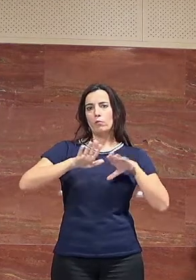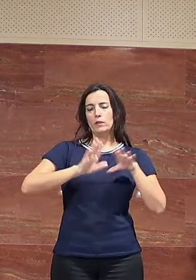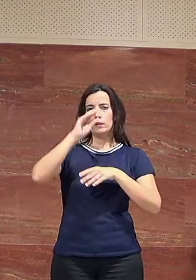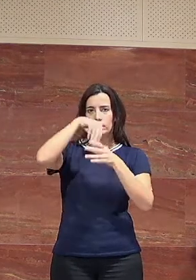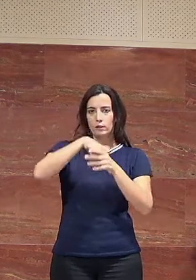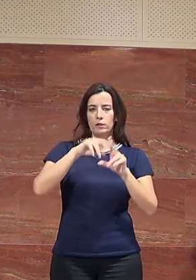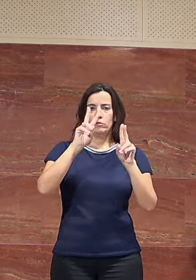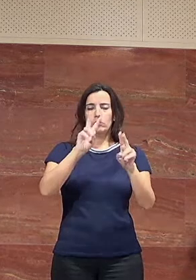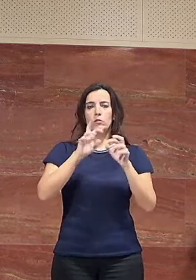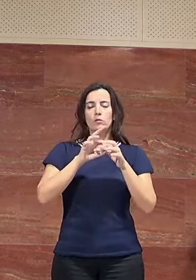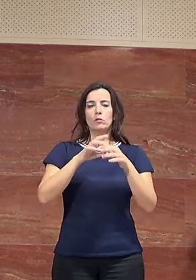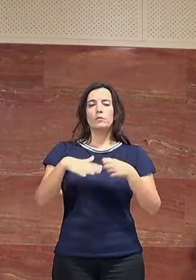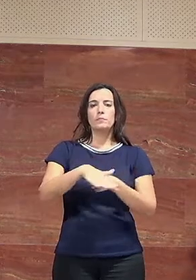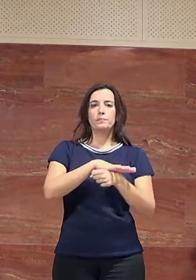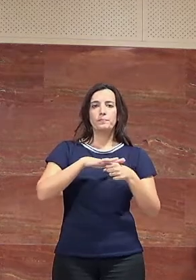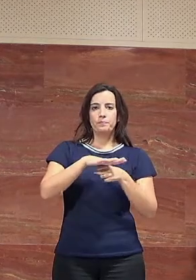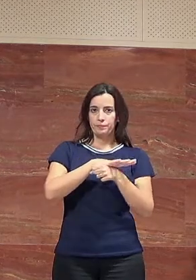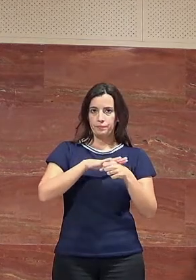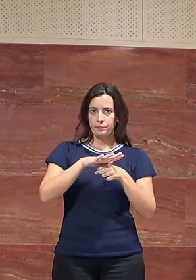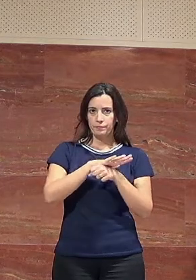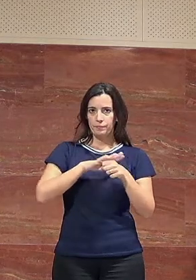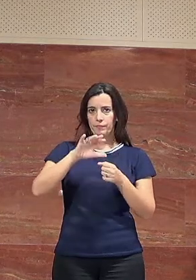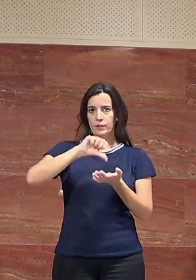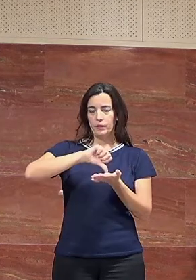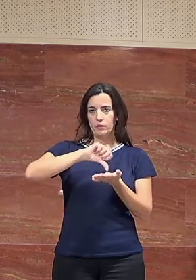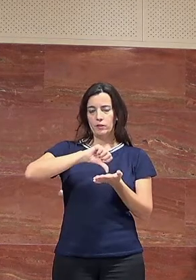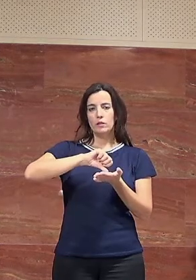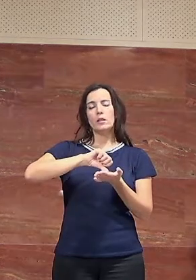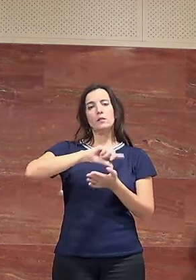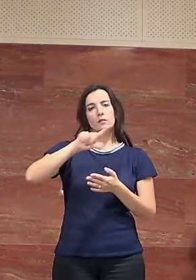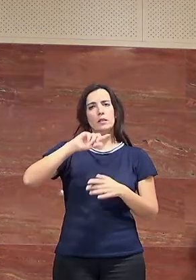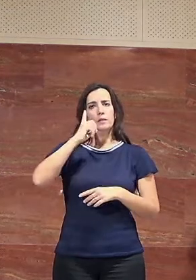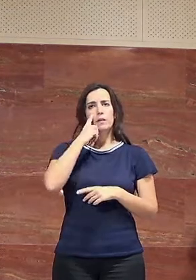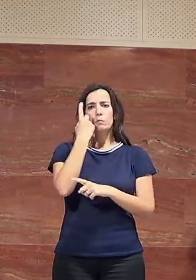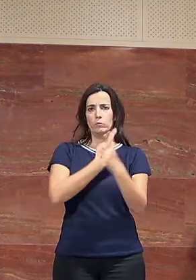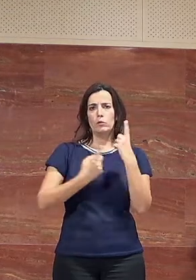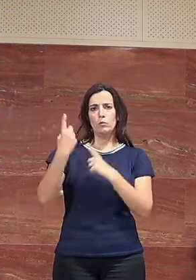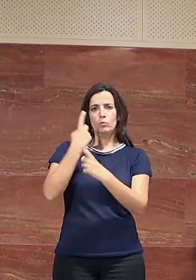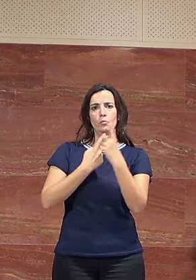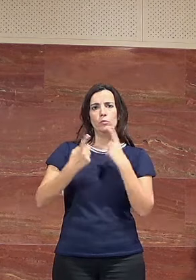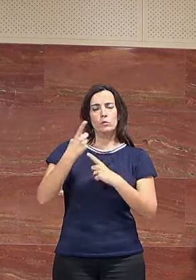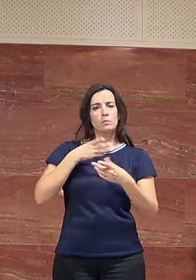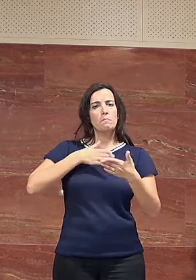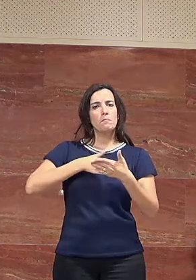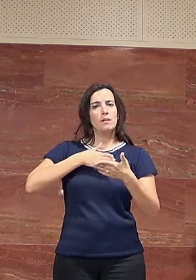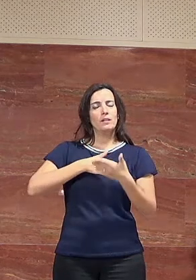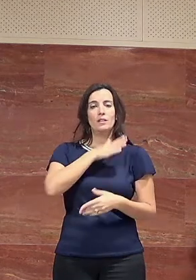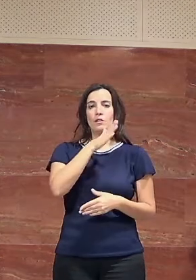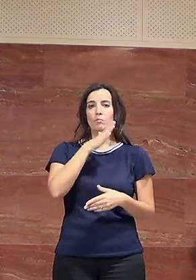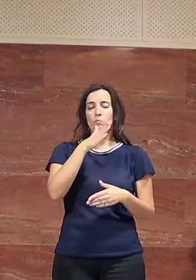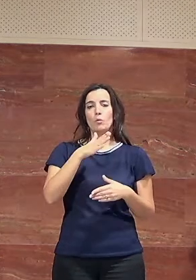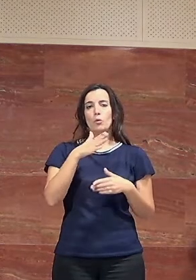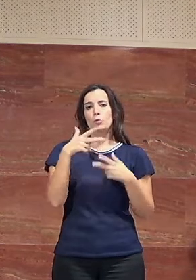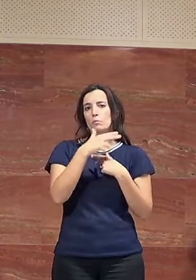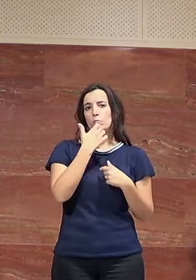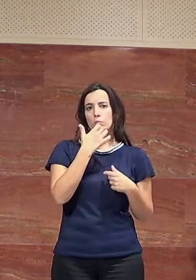de la almendra central. Identificamos algunas que son barreras porque temporalmente se cierran, como puede ser